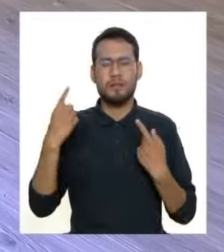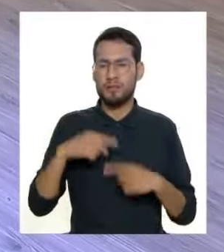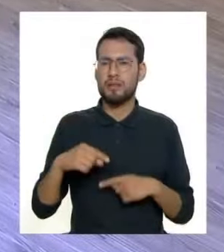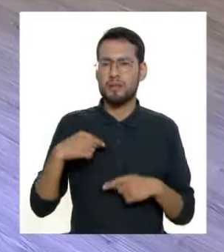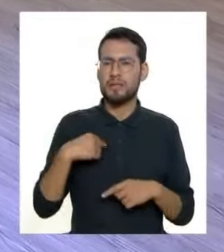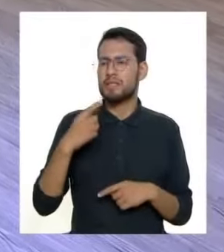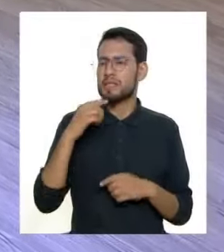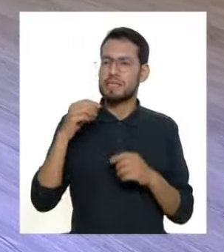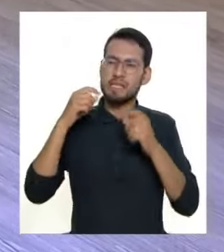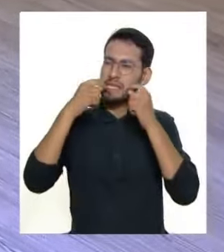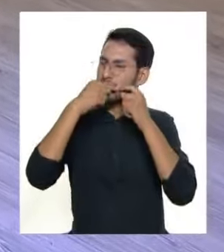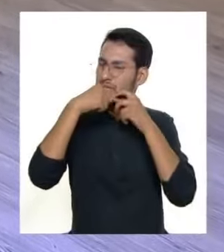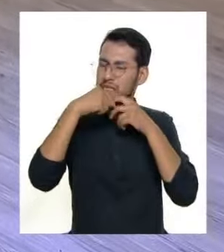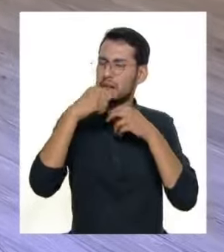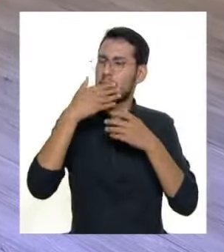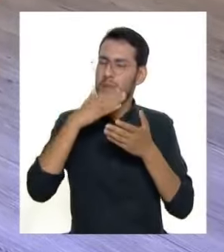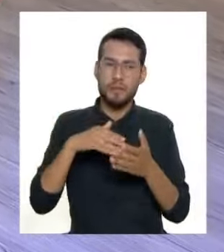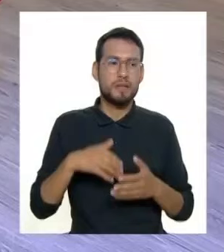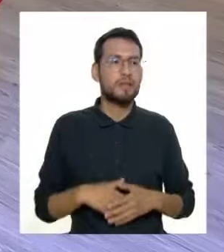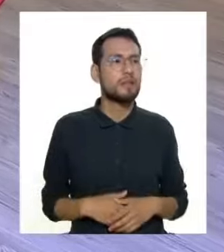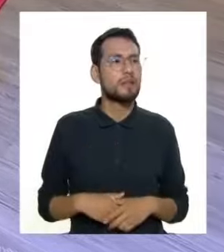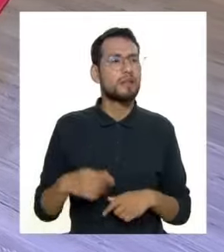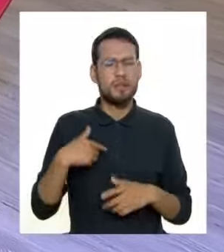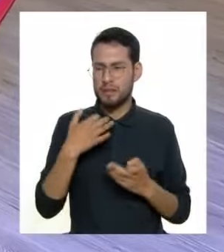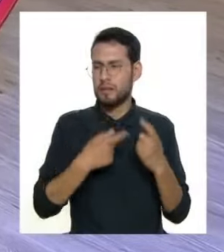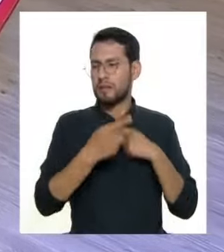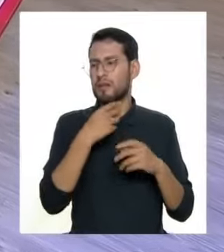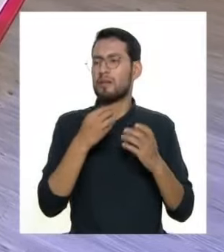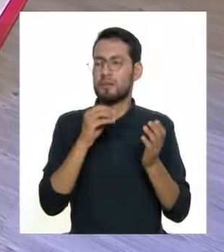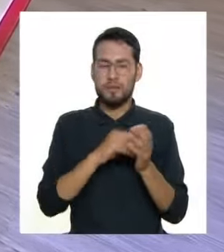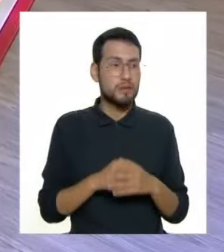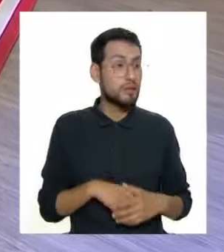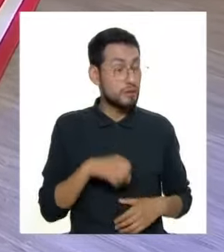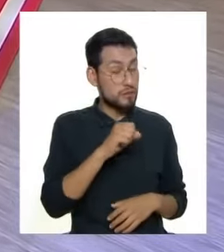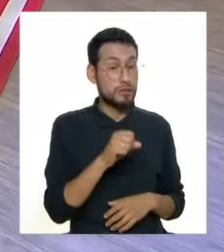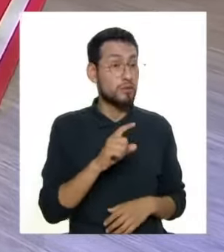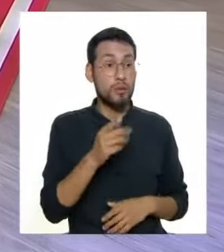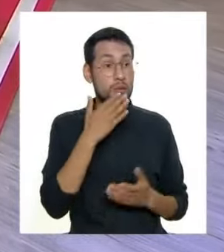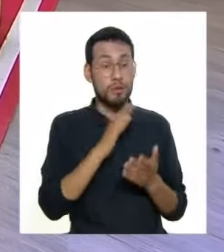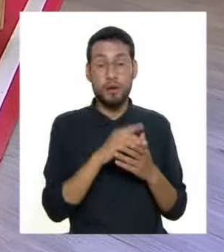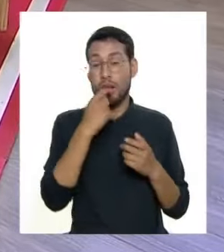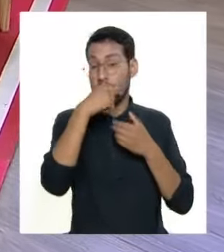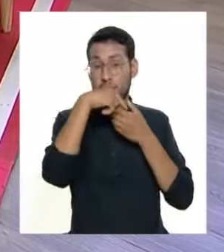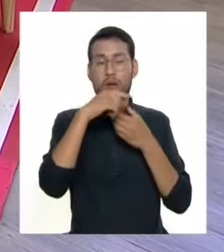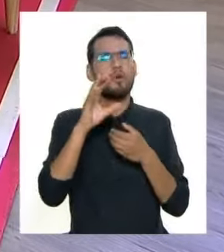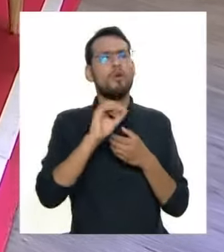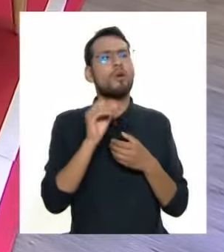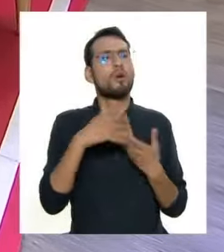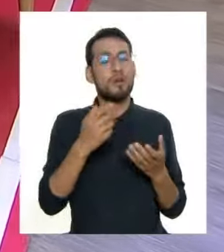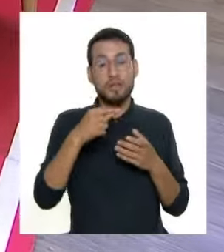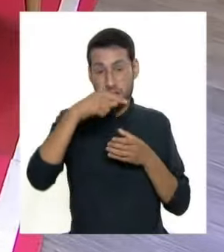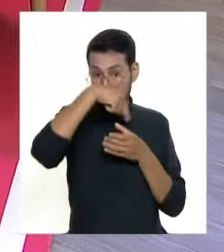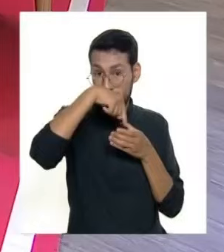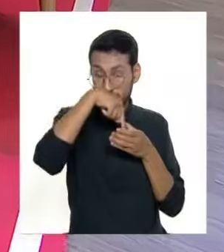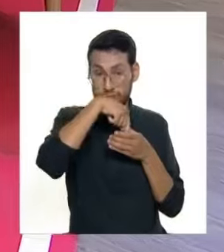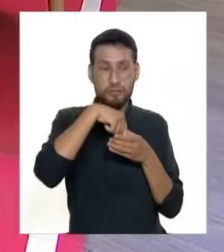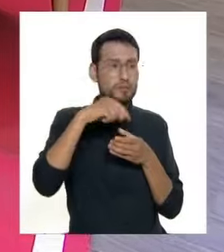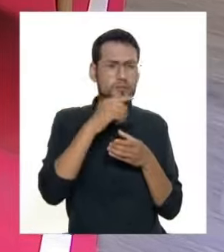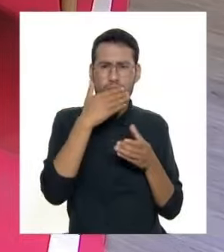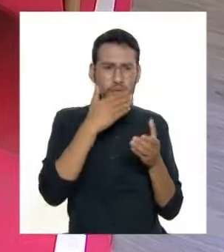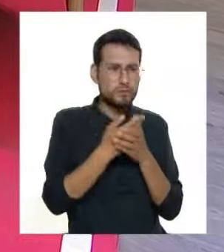mala endodoncia. Y suele pasar. Quiero recuperarla, de verdad. Suele pasar. Y a veces no es por una mala endodoncia, sino que te hacen la endodoncia, no